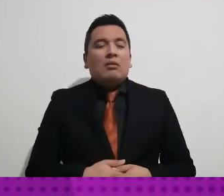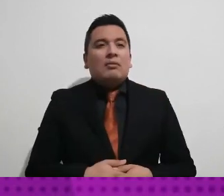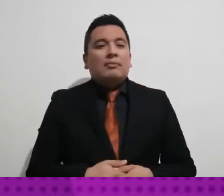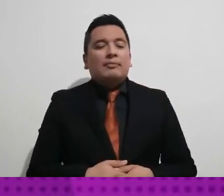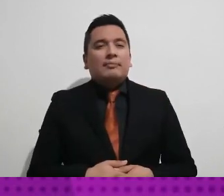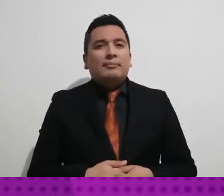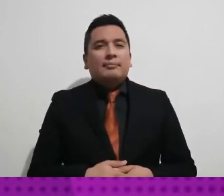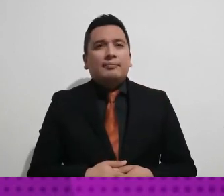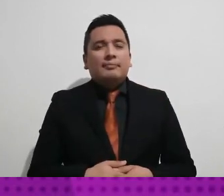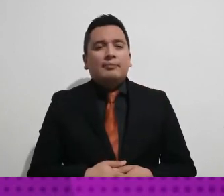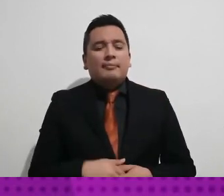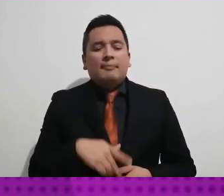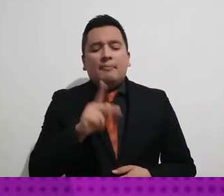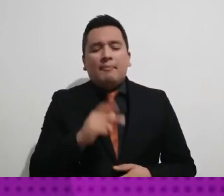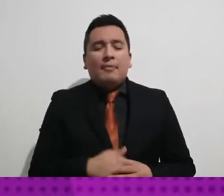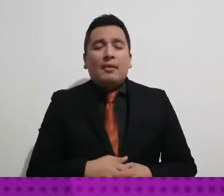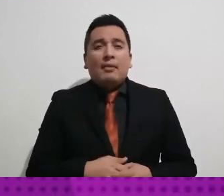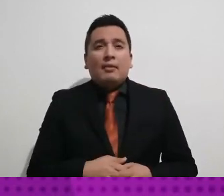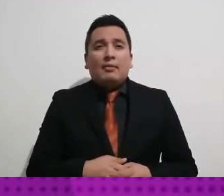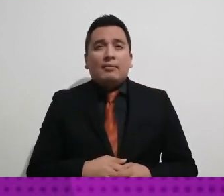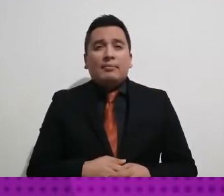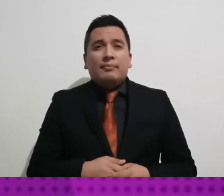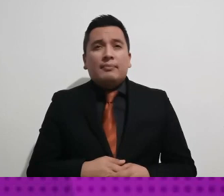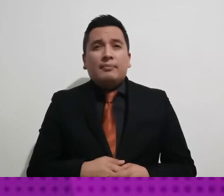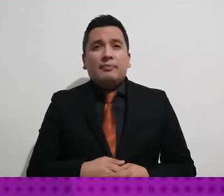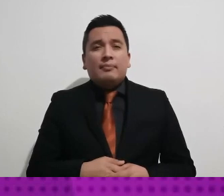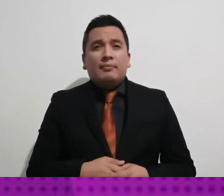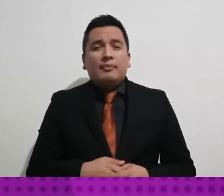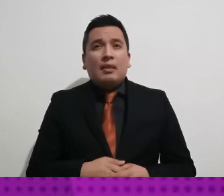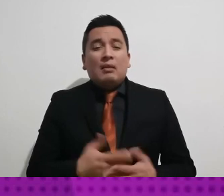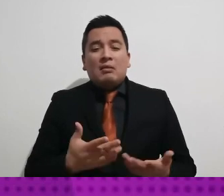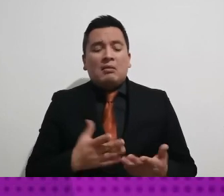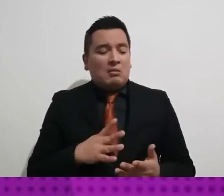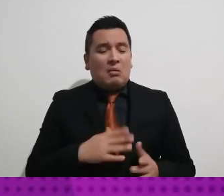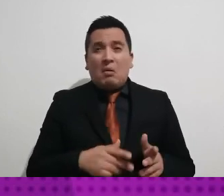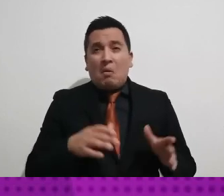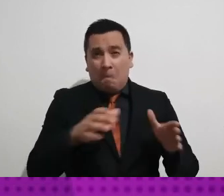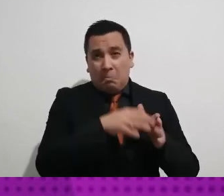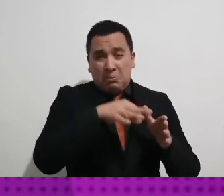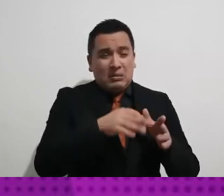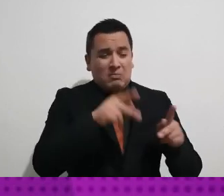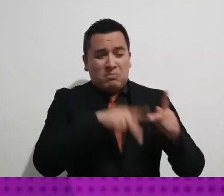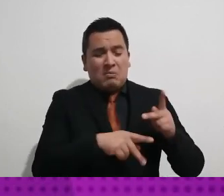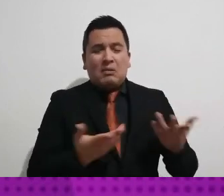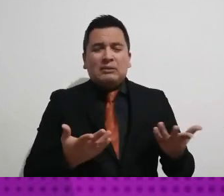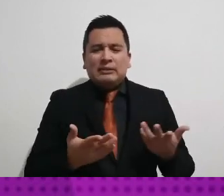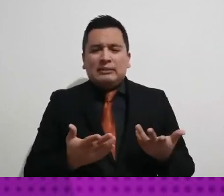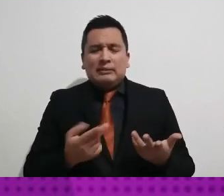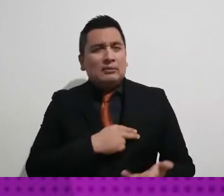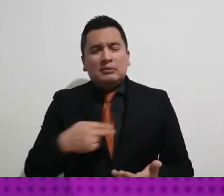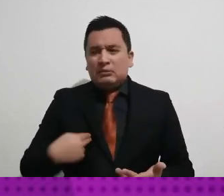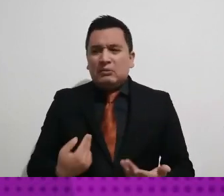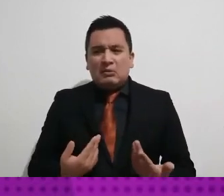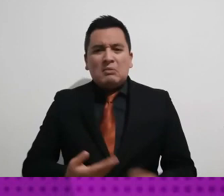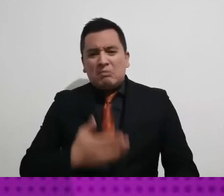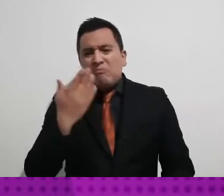y con algunas cámaras empresariales. Sin embargo, al momento de la suspensión del proceso electoral, nosotros nos dimos